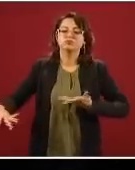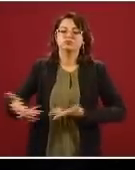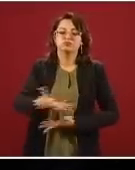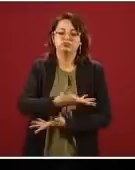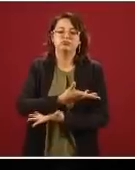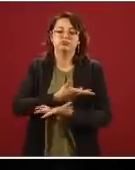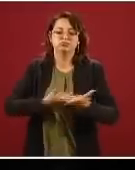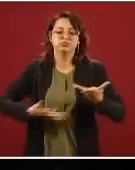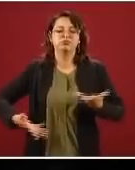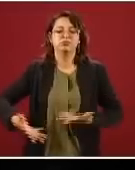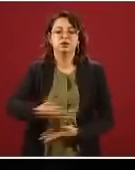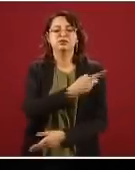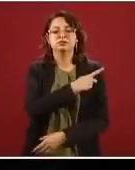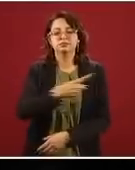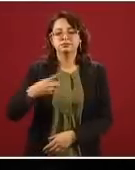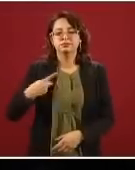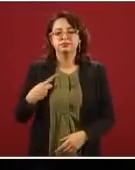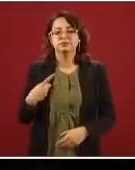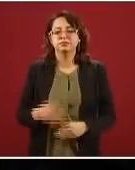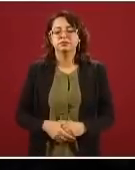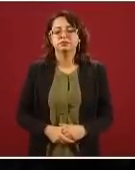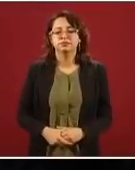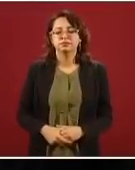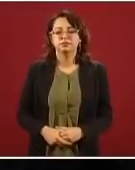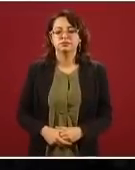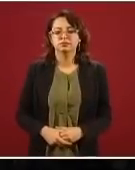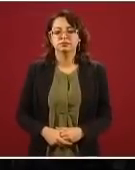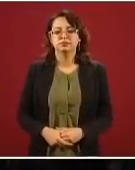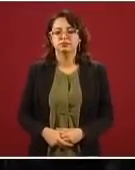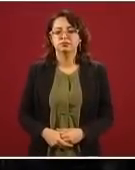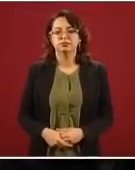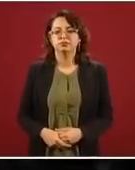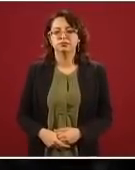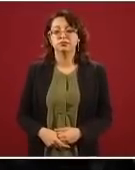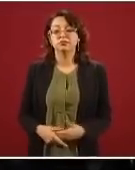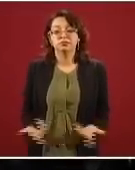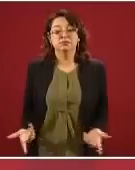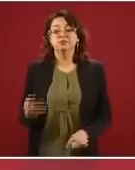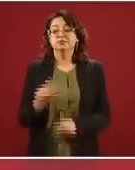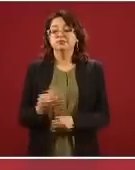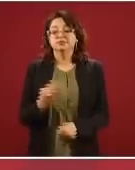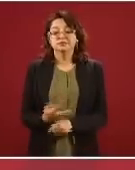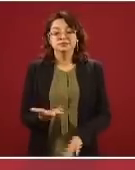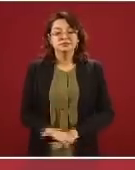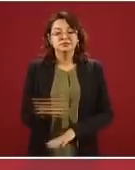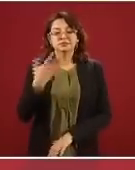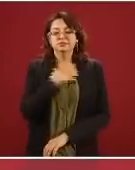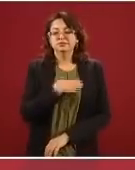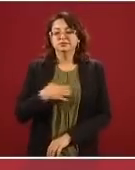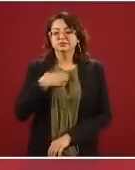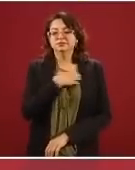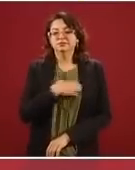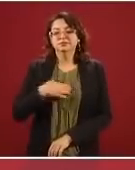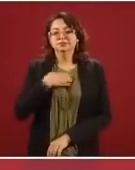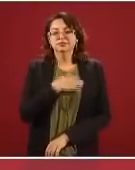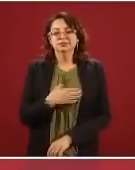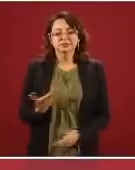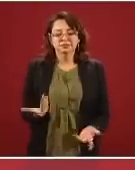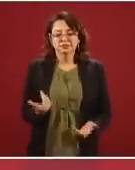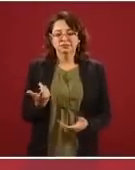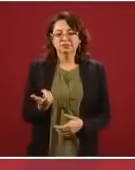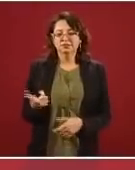esa forma, de esa manera. Entonces, estoy muy contento, si vengo a decirles, empieza la